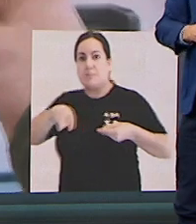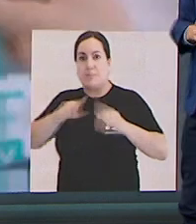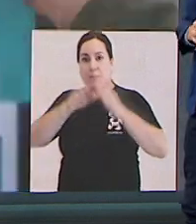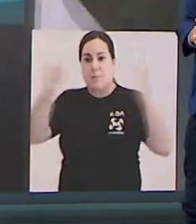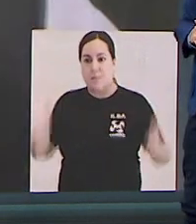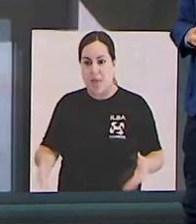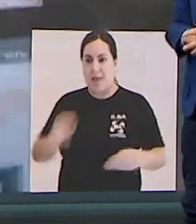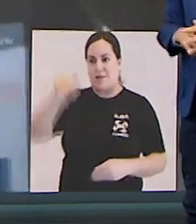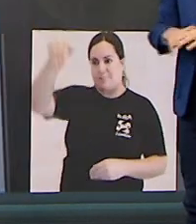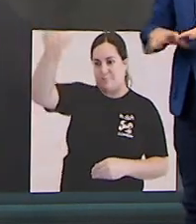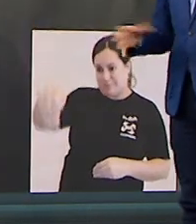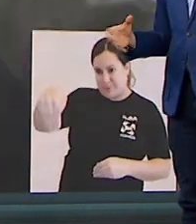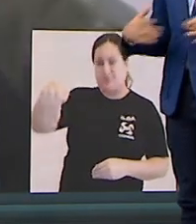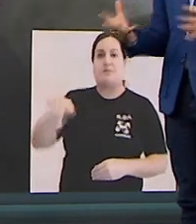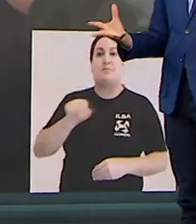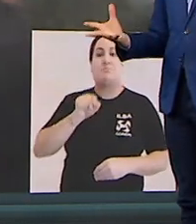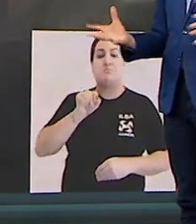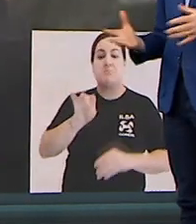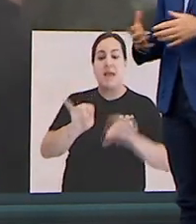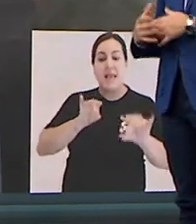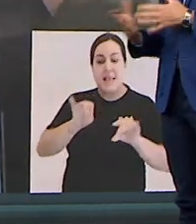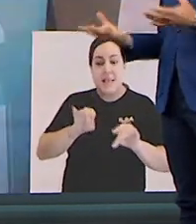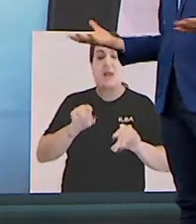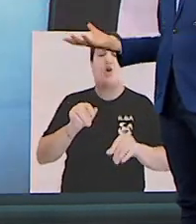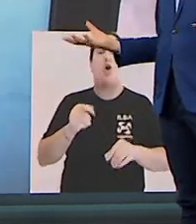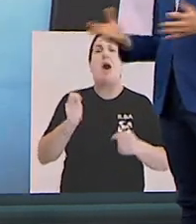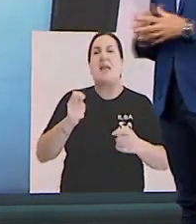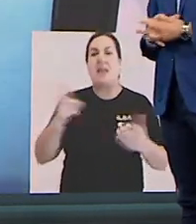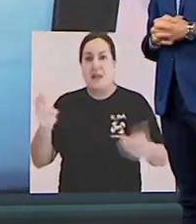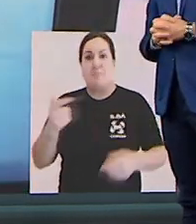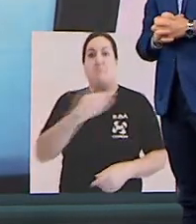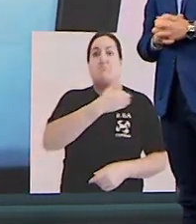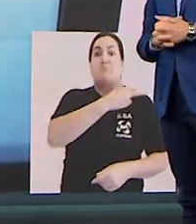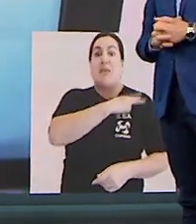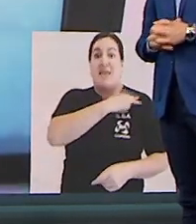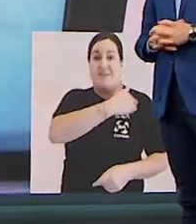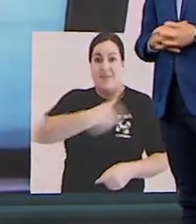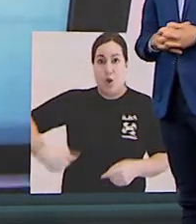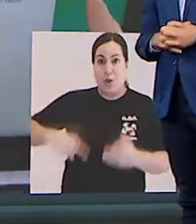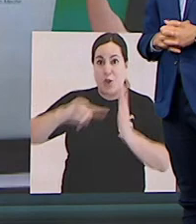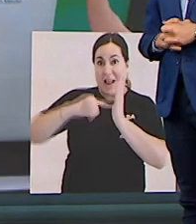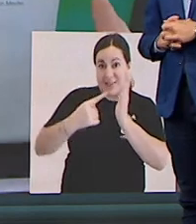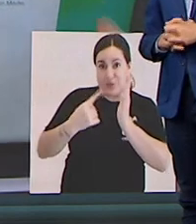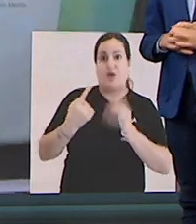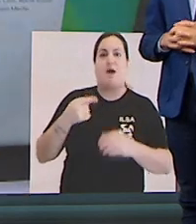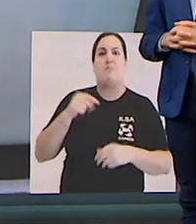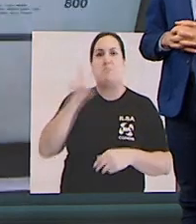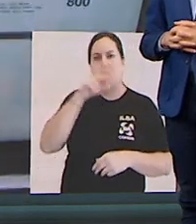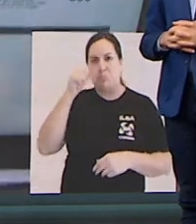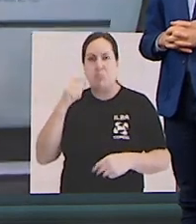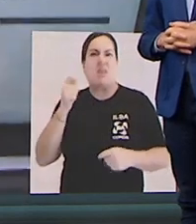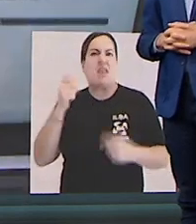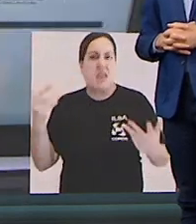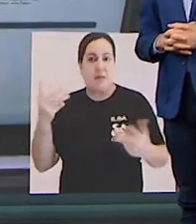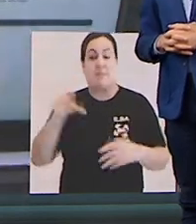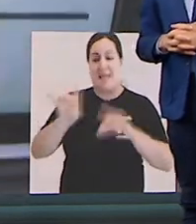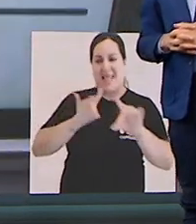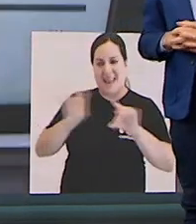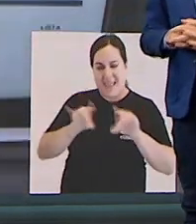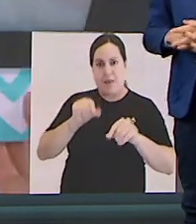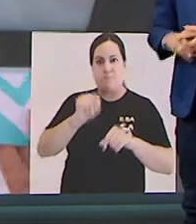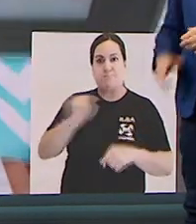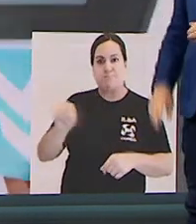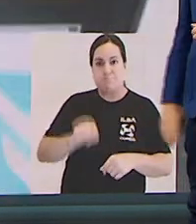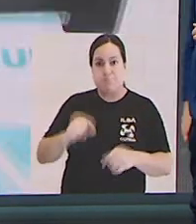dan por supuesto a ayudar a despejar pero implica una demora Sí porque sabemos que seguramente a mucha gente